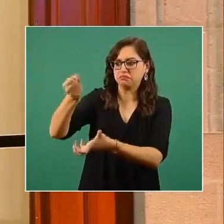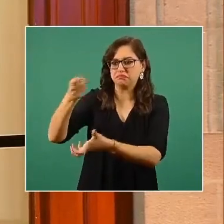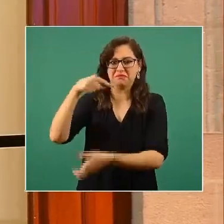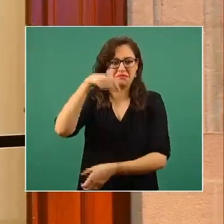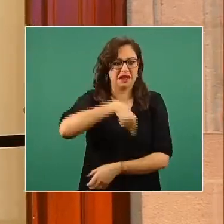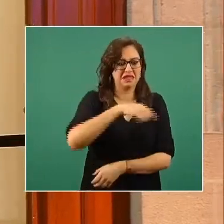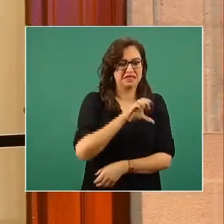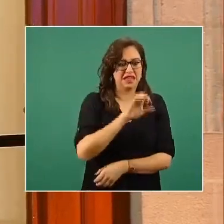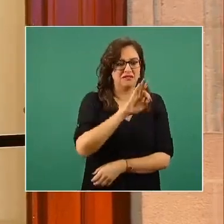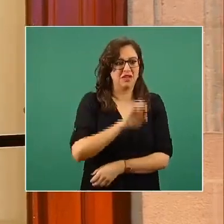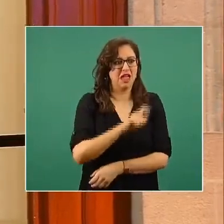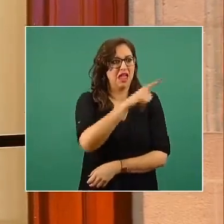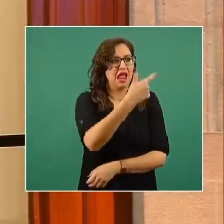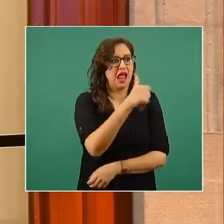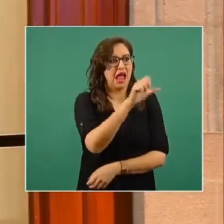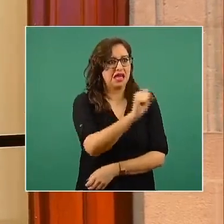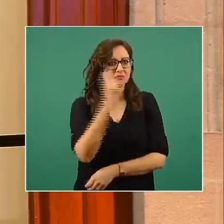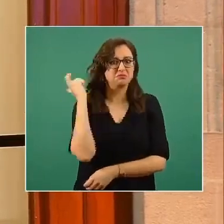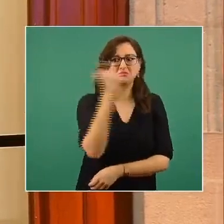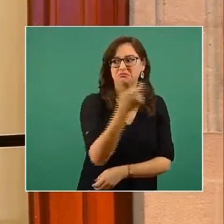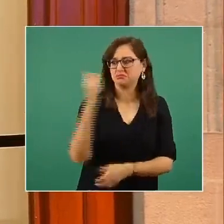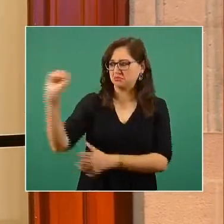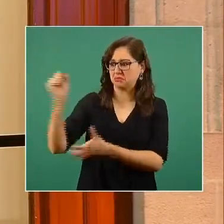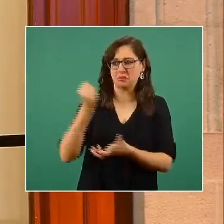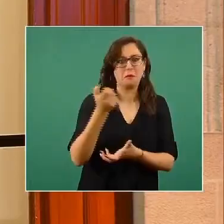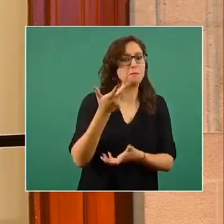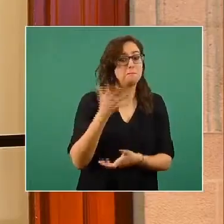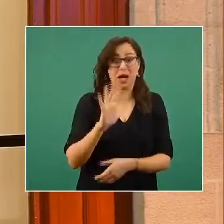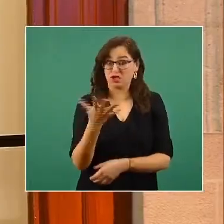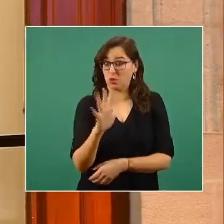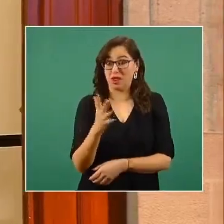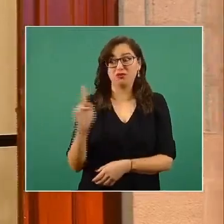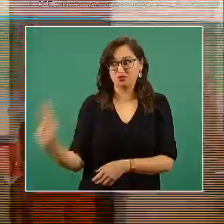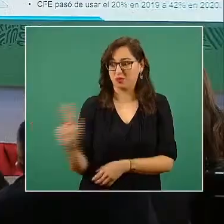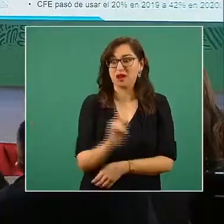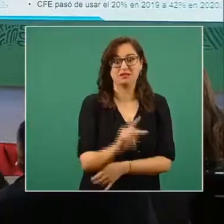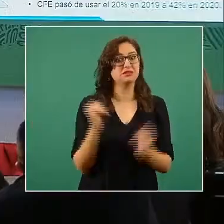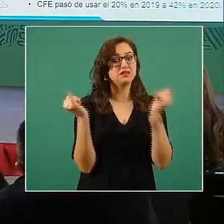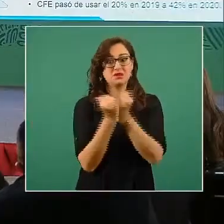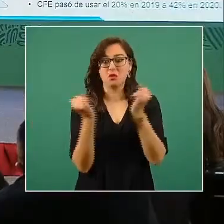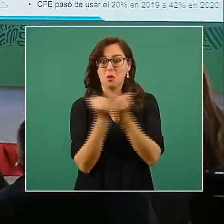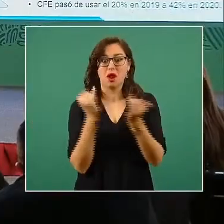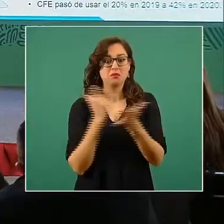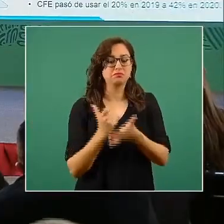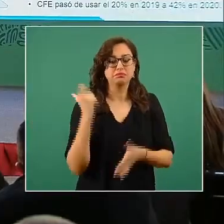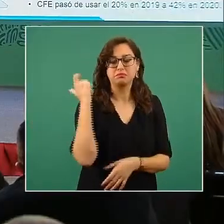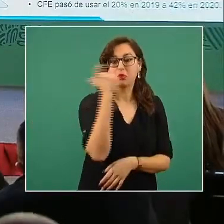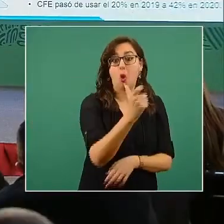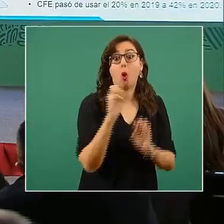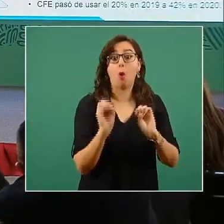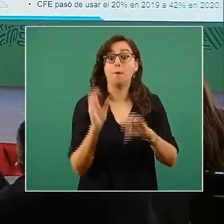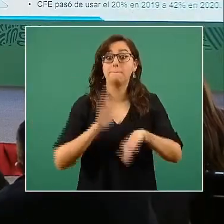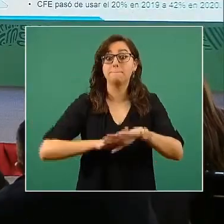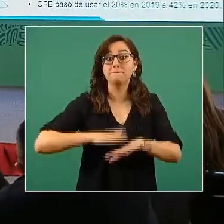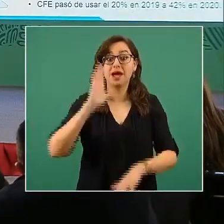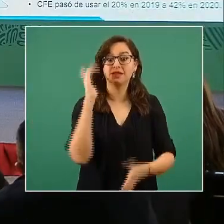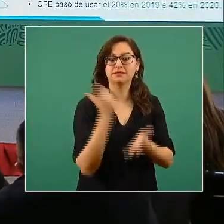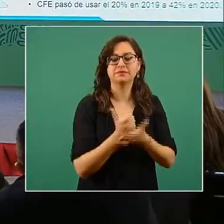estado. ¿Qué contrató la CFE? Pues la CFE contrató entonces a 25 años, y esto es importantísimo, una